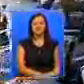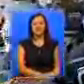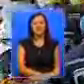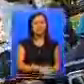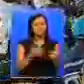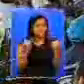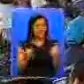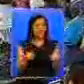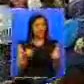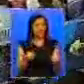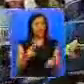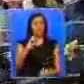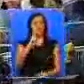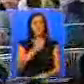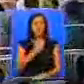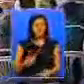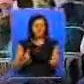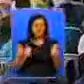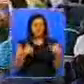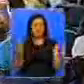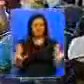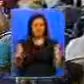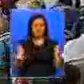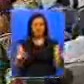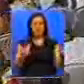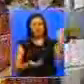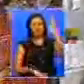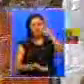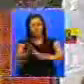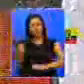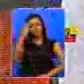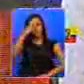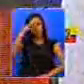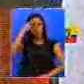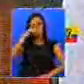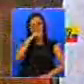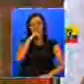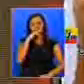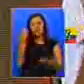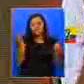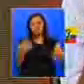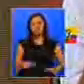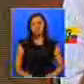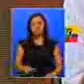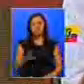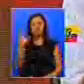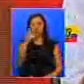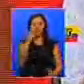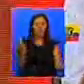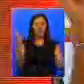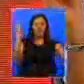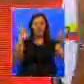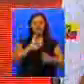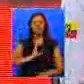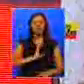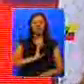Pero ahora, el vicepresidente de la República fue a Cuba a buscar tecnología. Y yo voy a hablar un poco más en detalle de